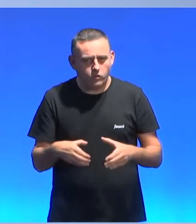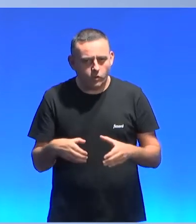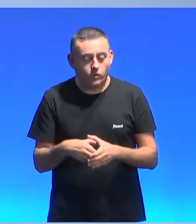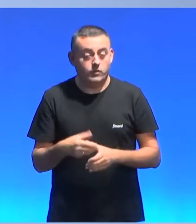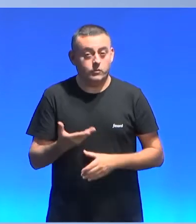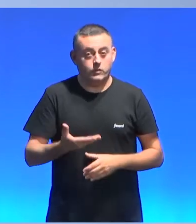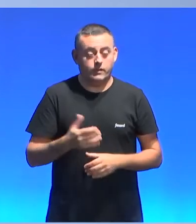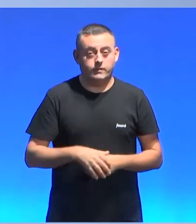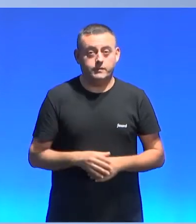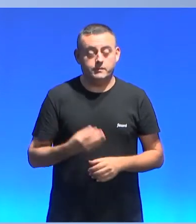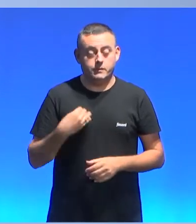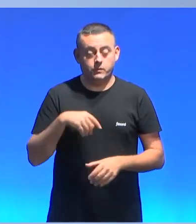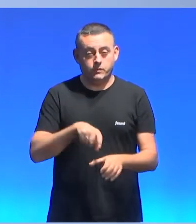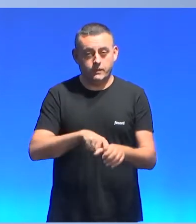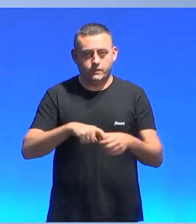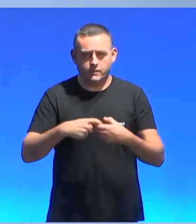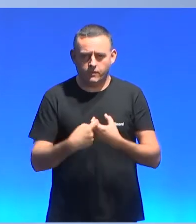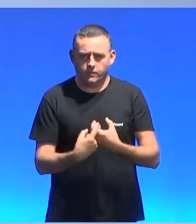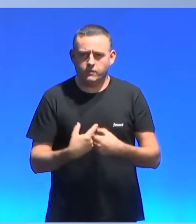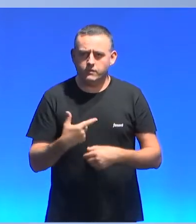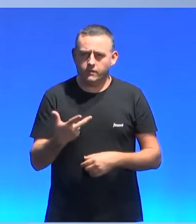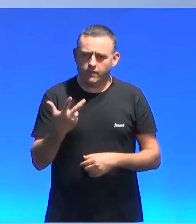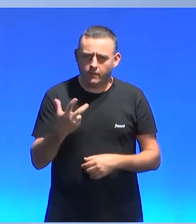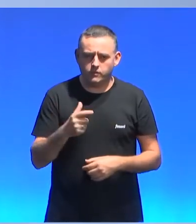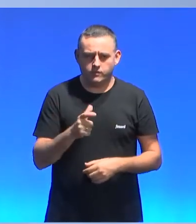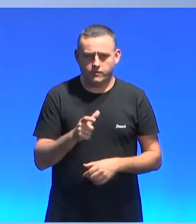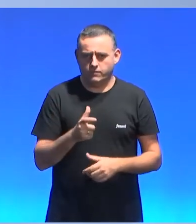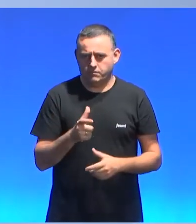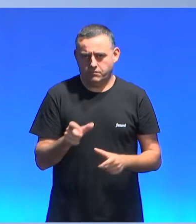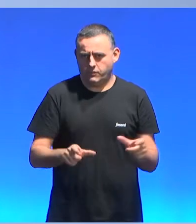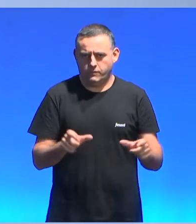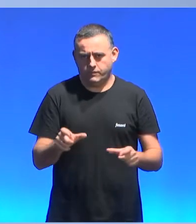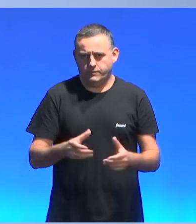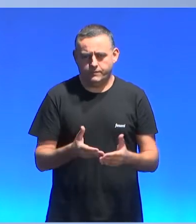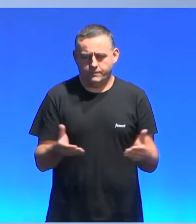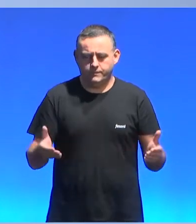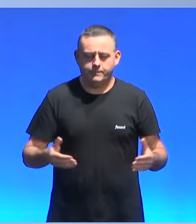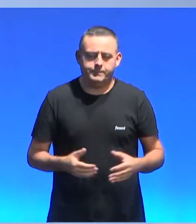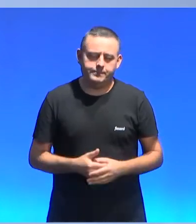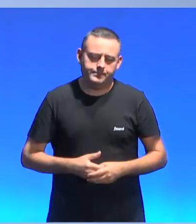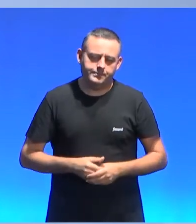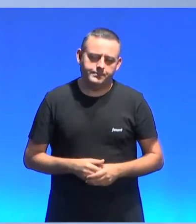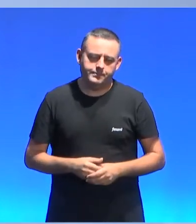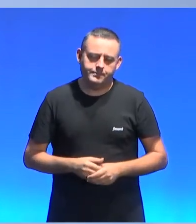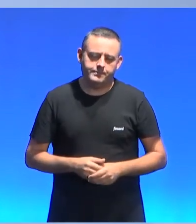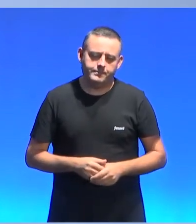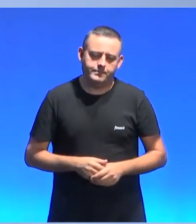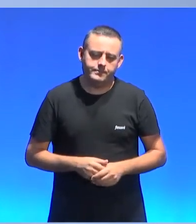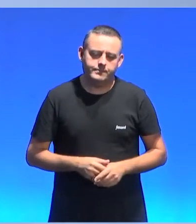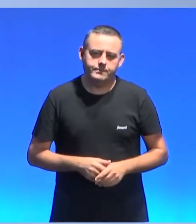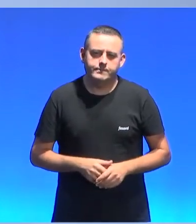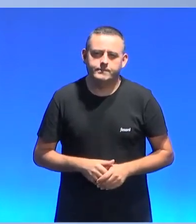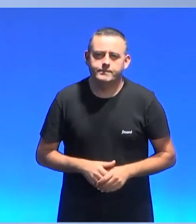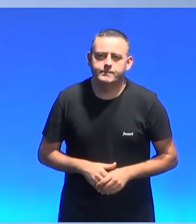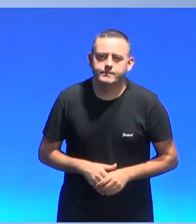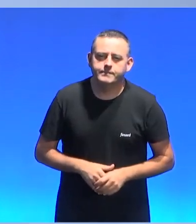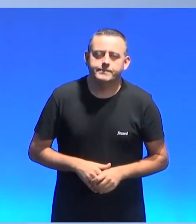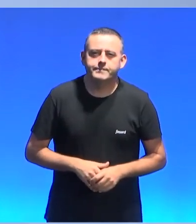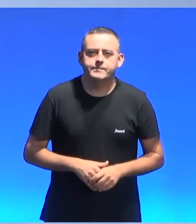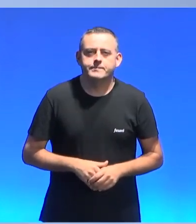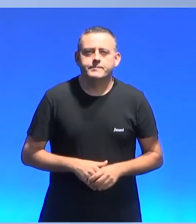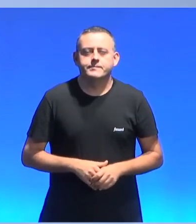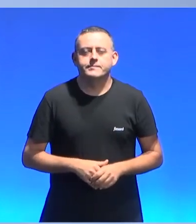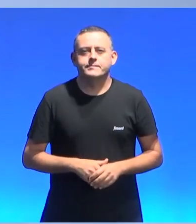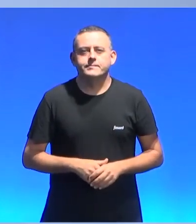la participación es un derecho de la ciudadanía, por lo cual los ciudadanos, en cualquier